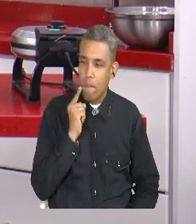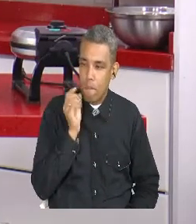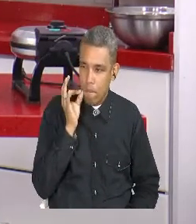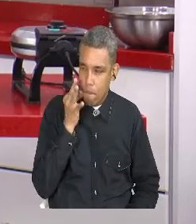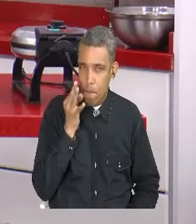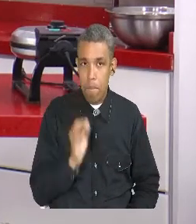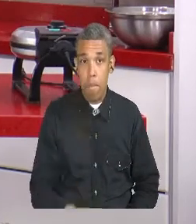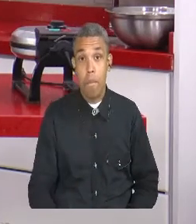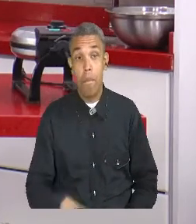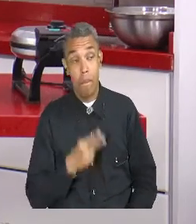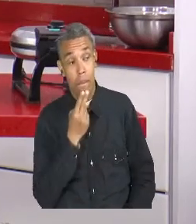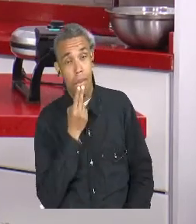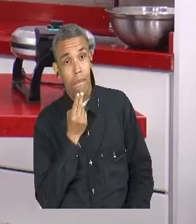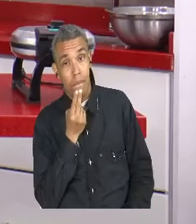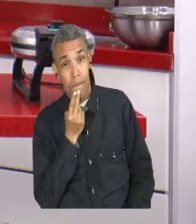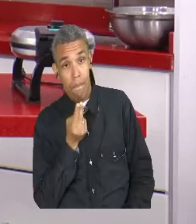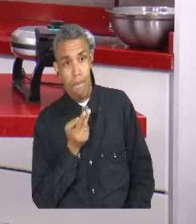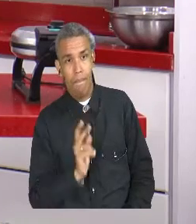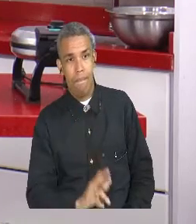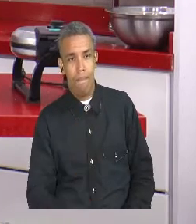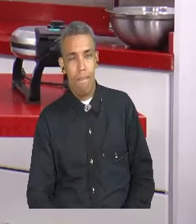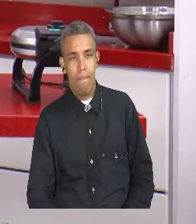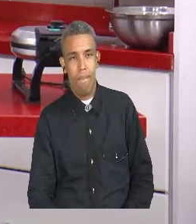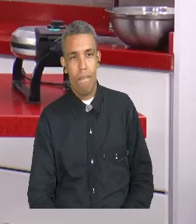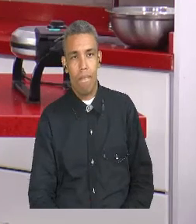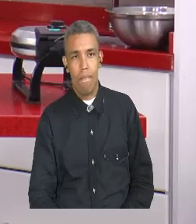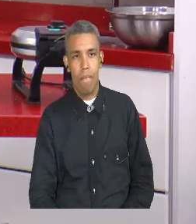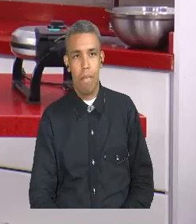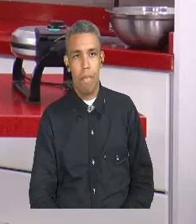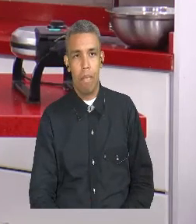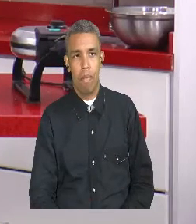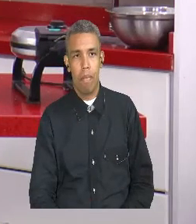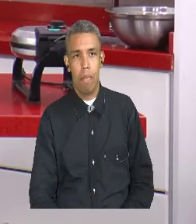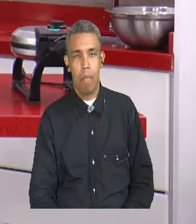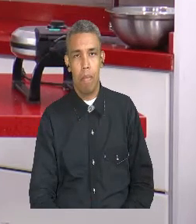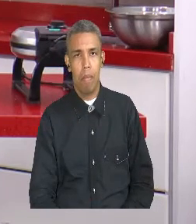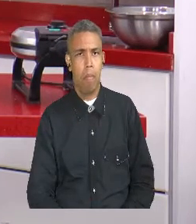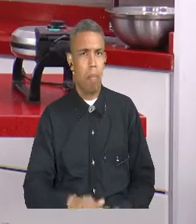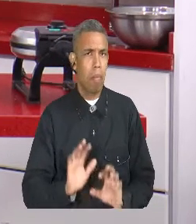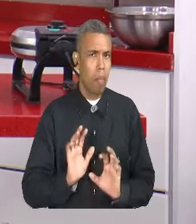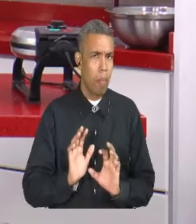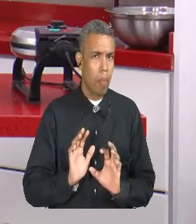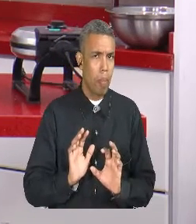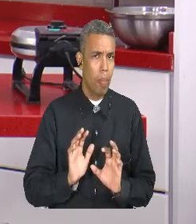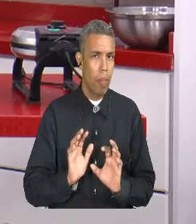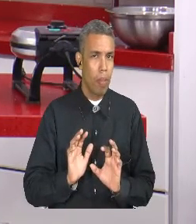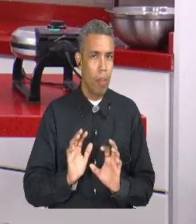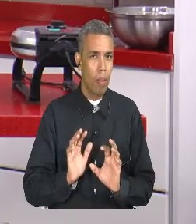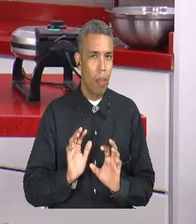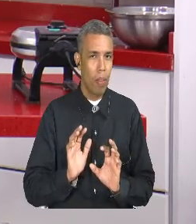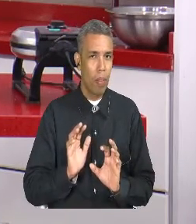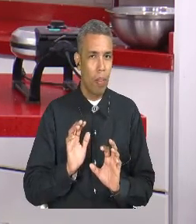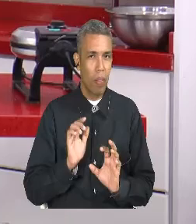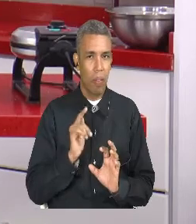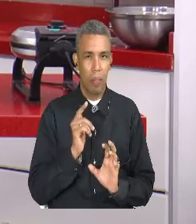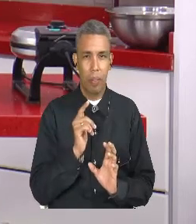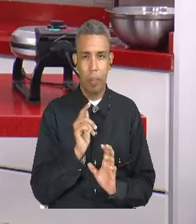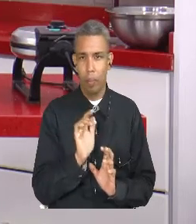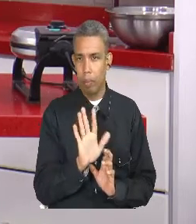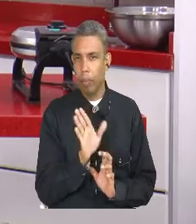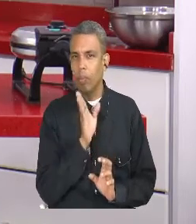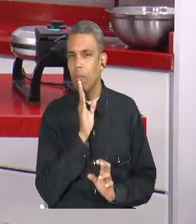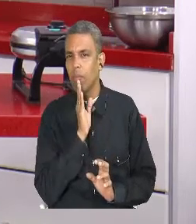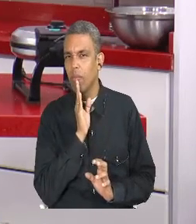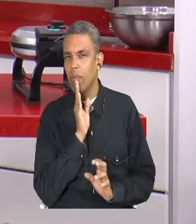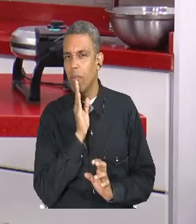pero además esperamos que acompañada por alguien súper especial, también muy conocida por todos ustedes, pero más adelantico les estaremos